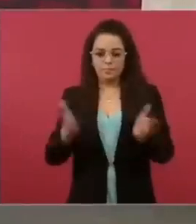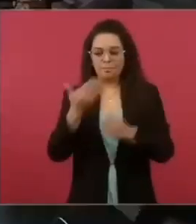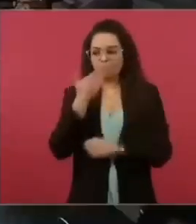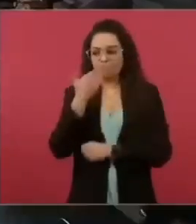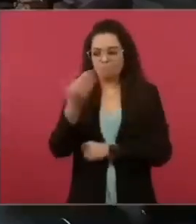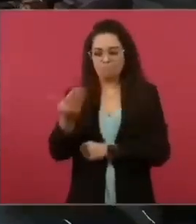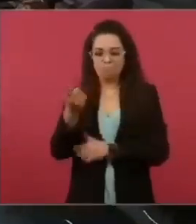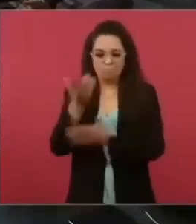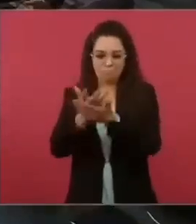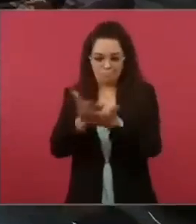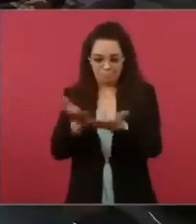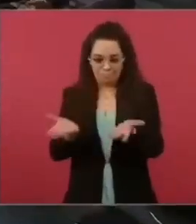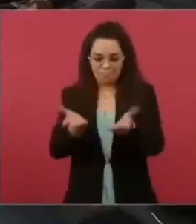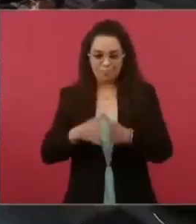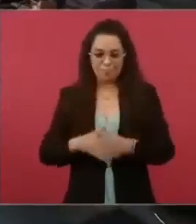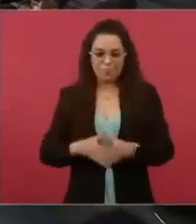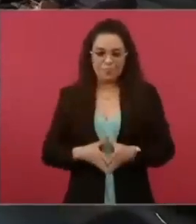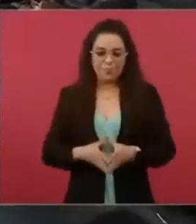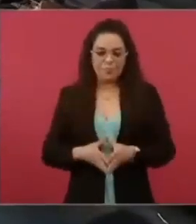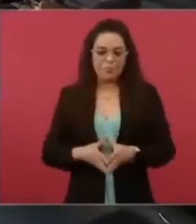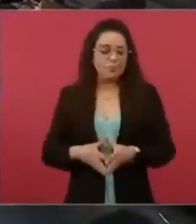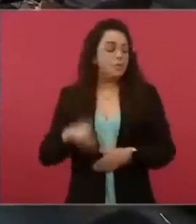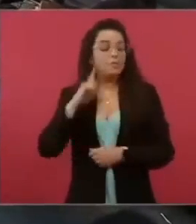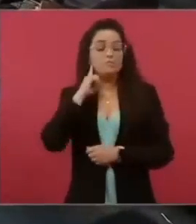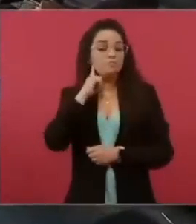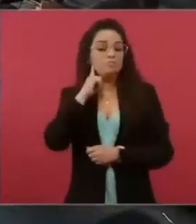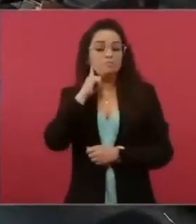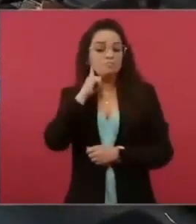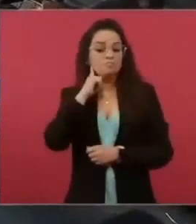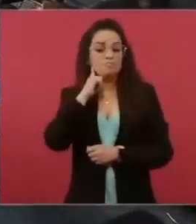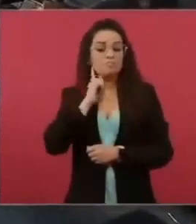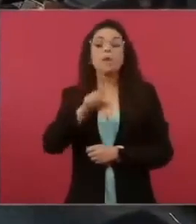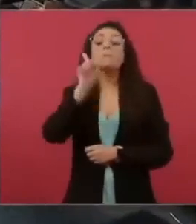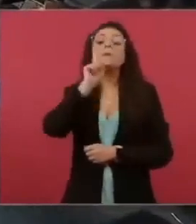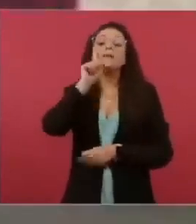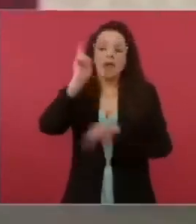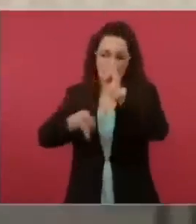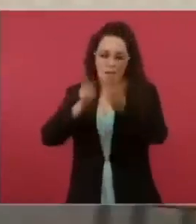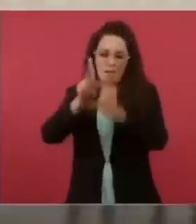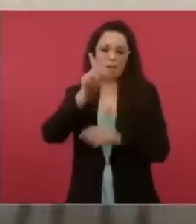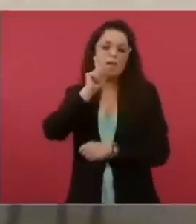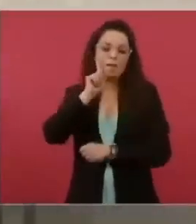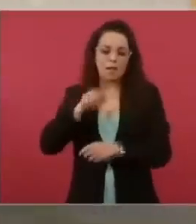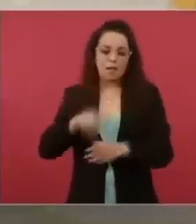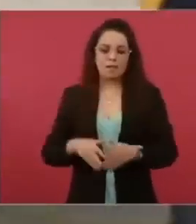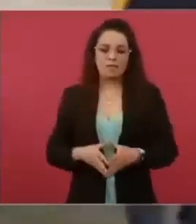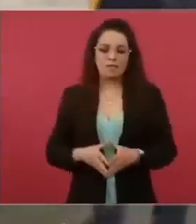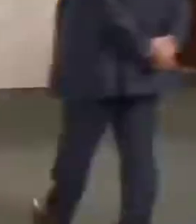Mañana hablamos.